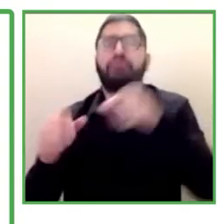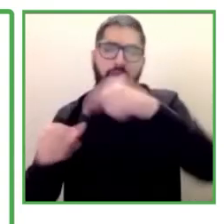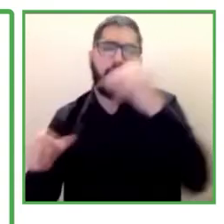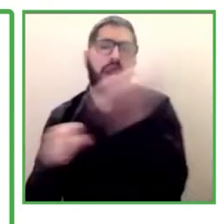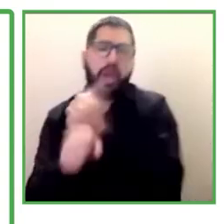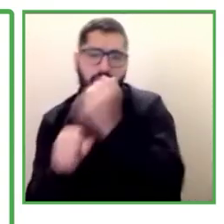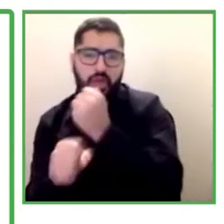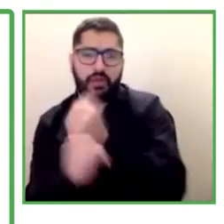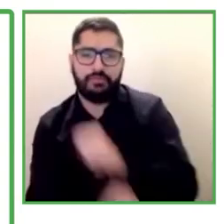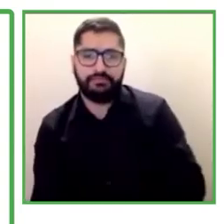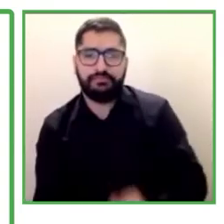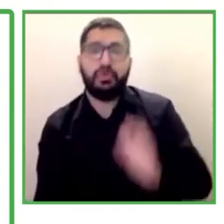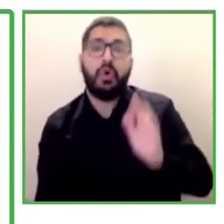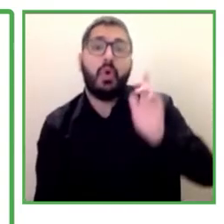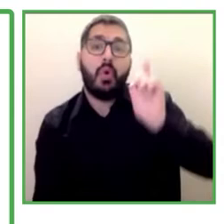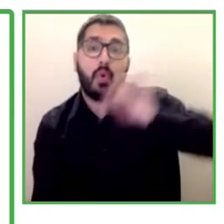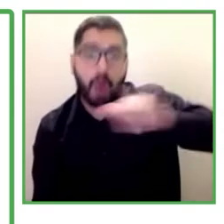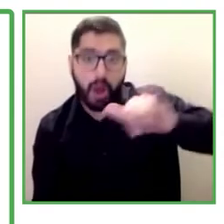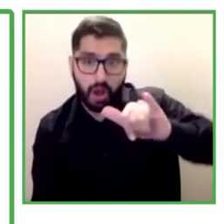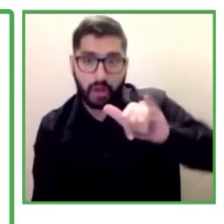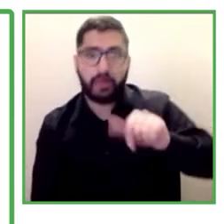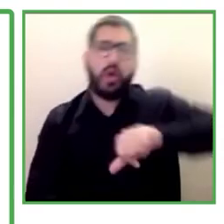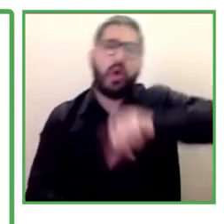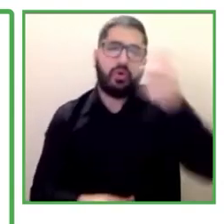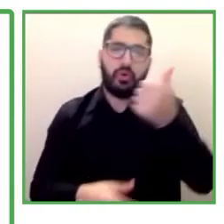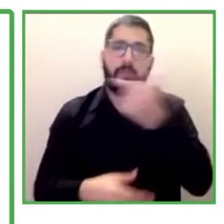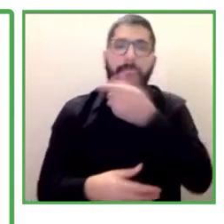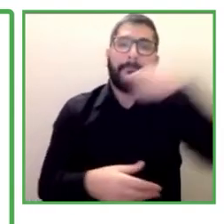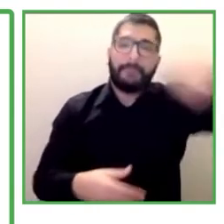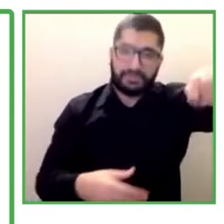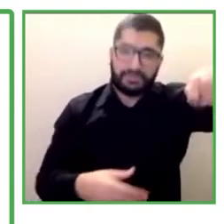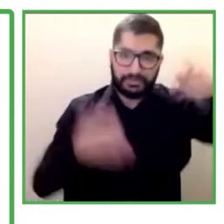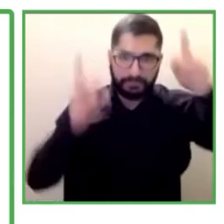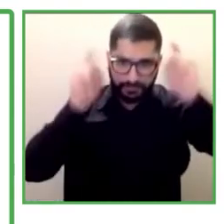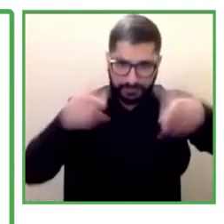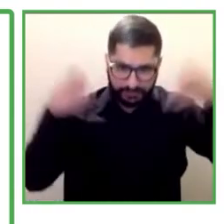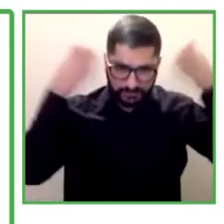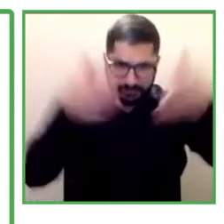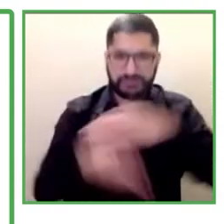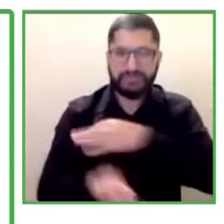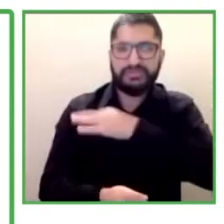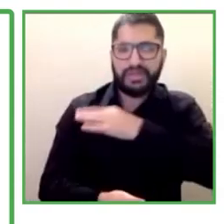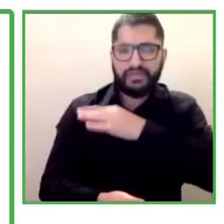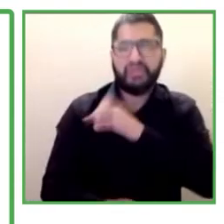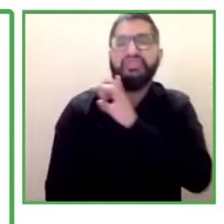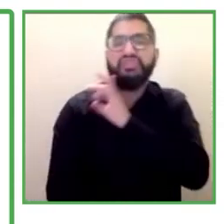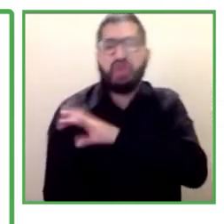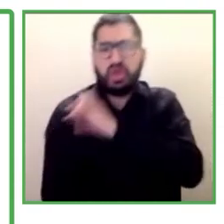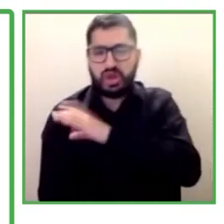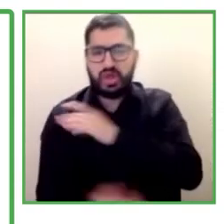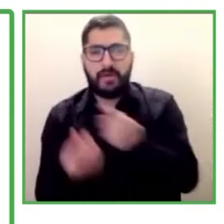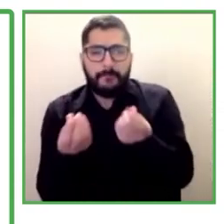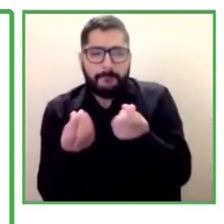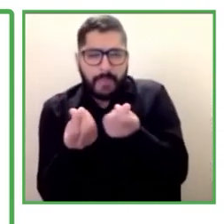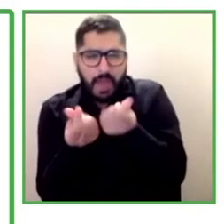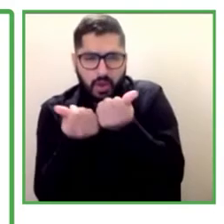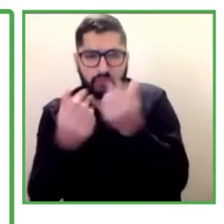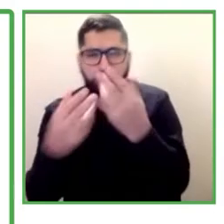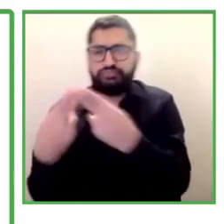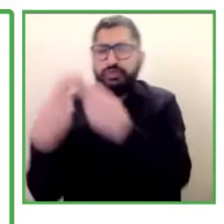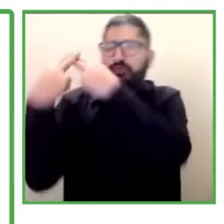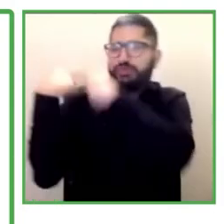contamos con el Servicio Civil, con Chile Valora, que es el encargado de la certificación y hoy día está a cargo